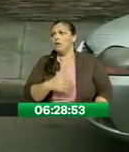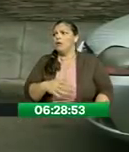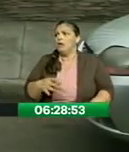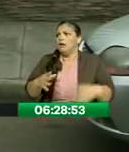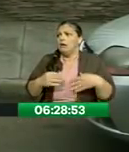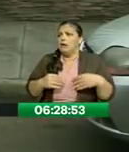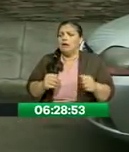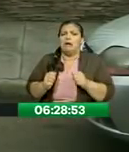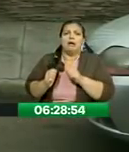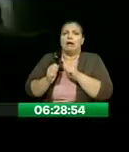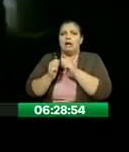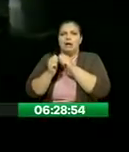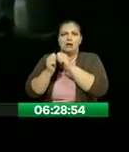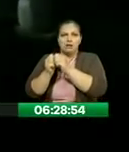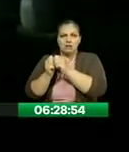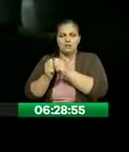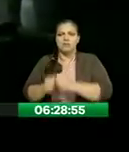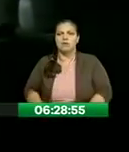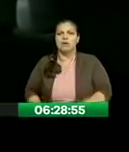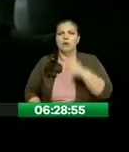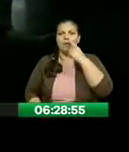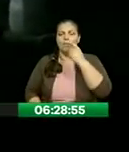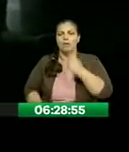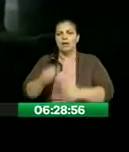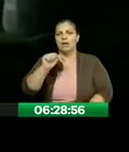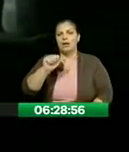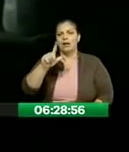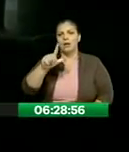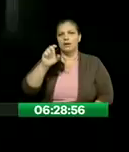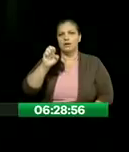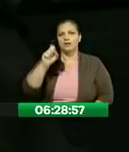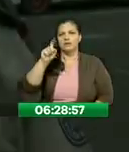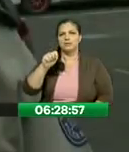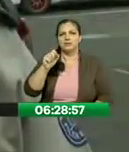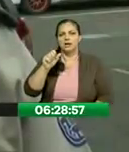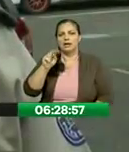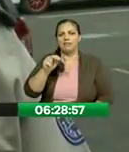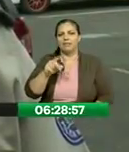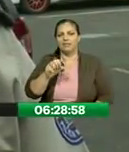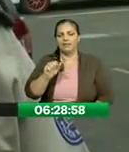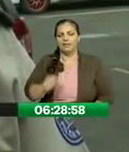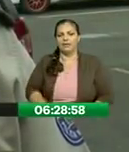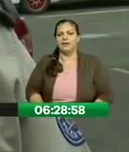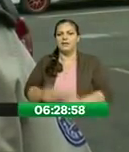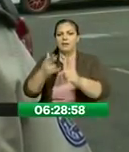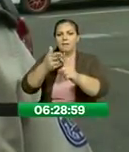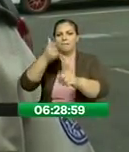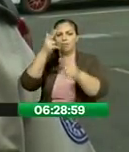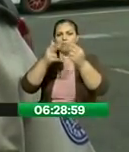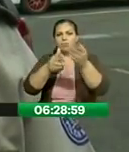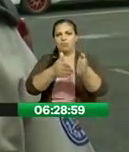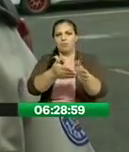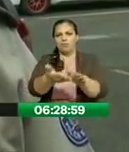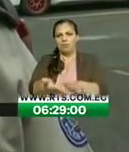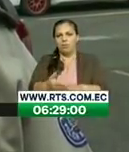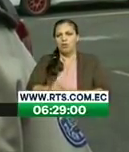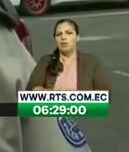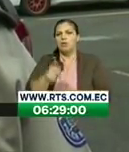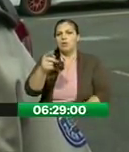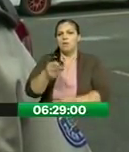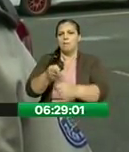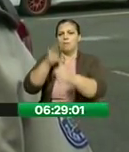Alexander Mendoza Carreño, de 26 años de edad, fue identificado uno de los fallecidos. Estaba sentenciado a 20 meses, se acogió